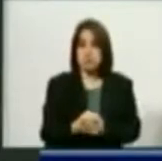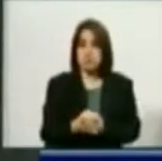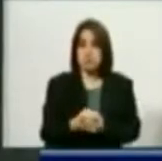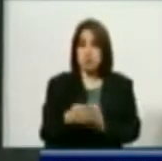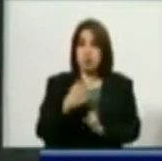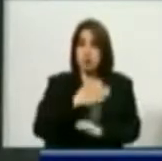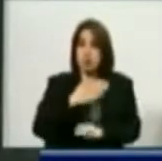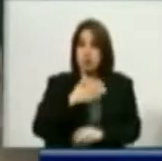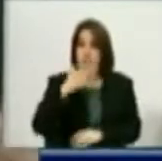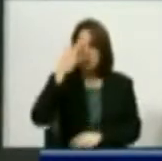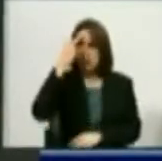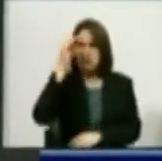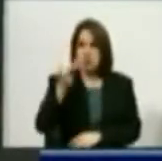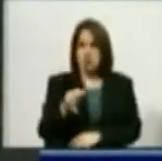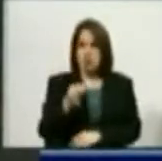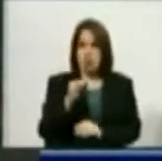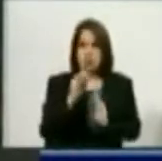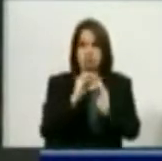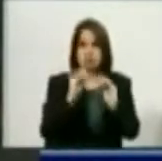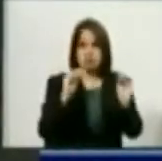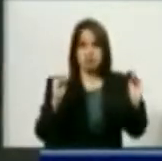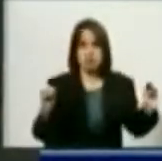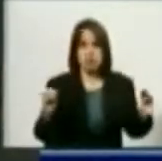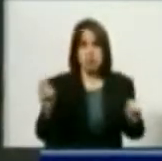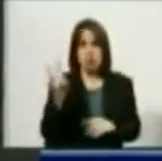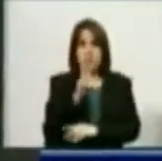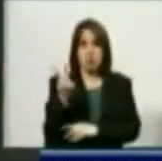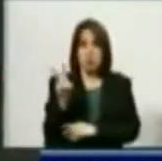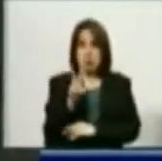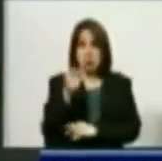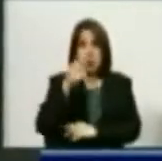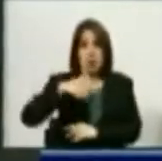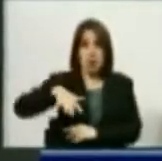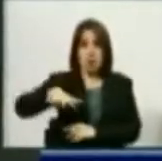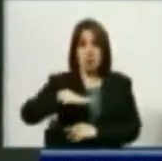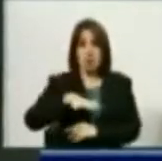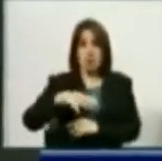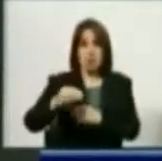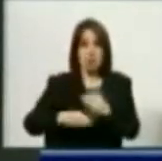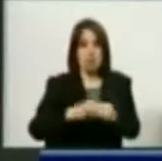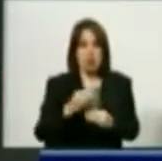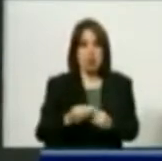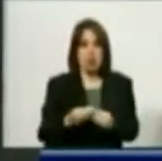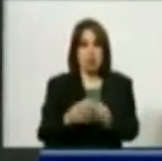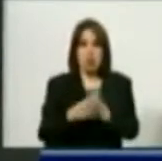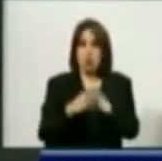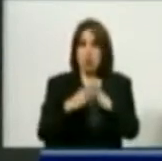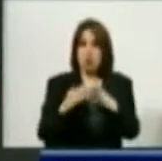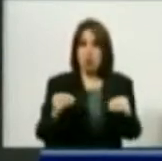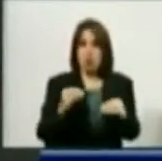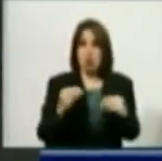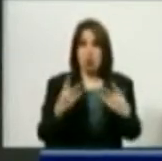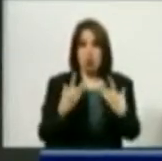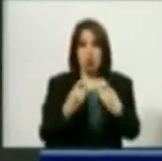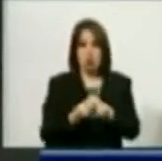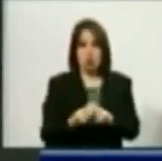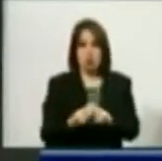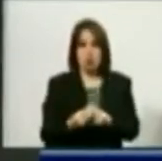que todos los venezolanos y hago el llamado al pueblo de Venezuela para que todos juntos